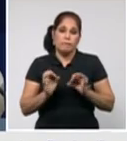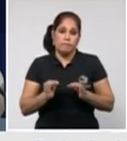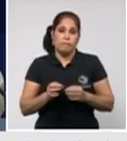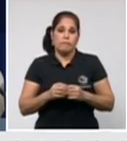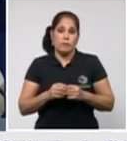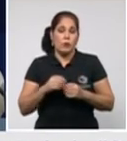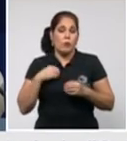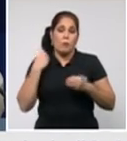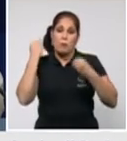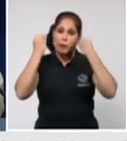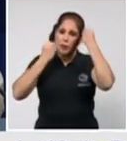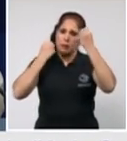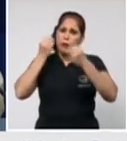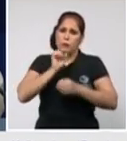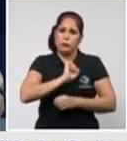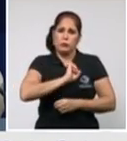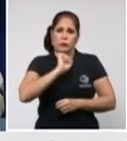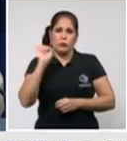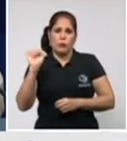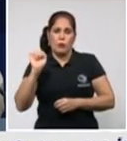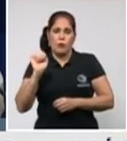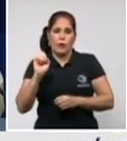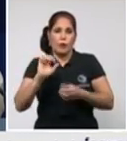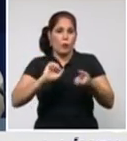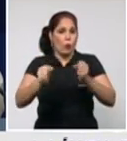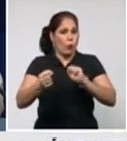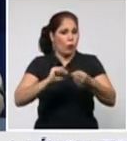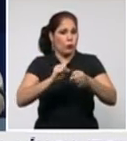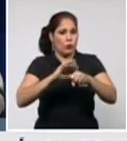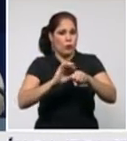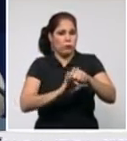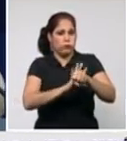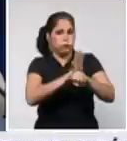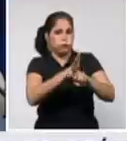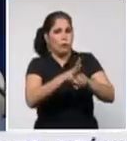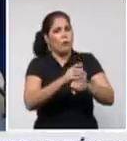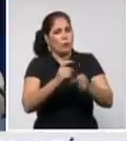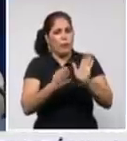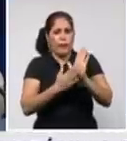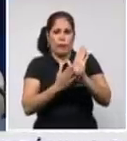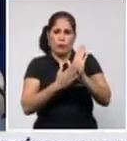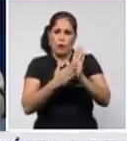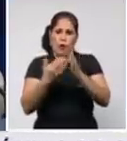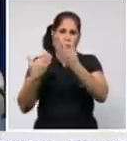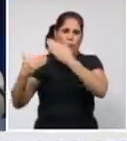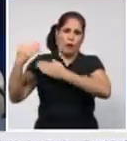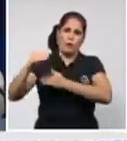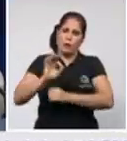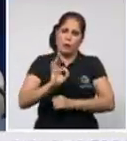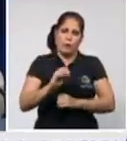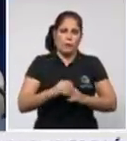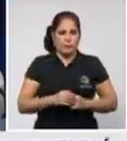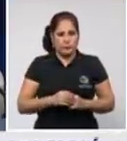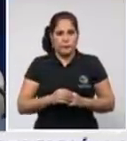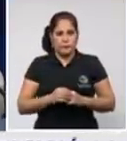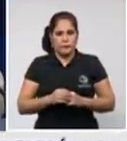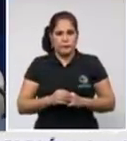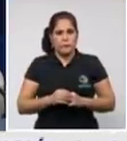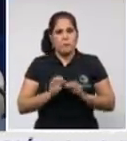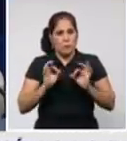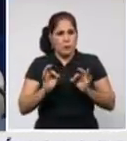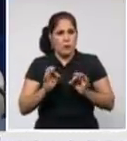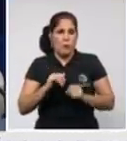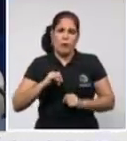esperamos lograr el control de la enfermedad como lo hemos demostrado ya en otros momentos. Y que